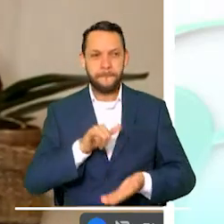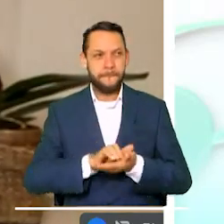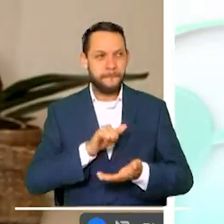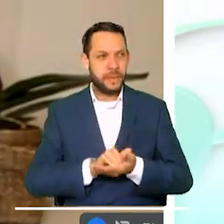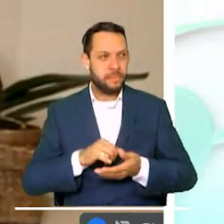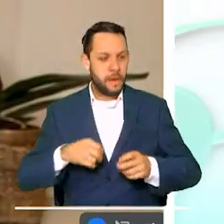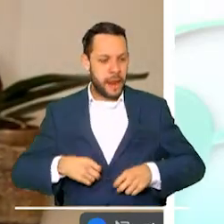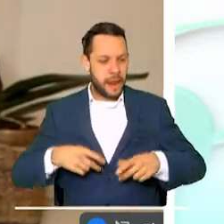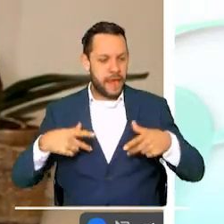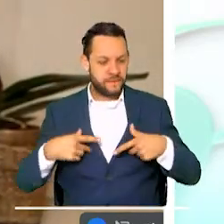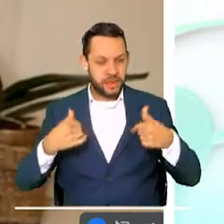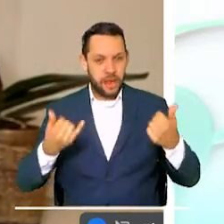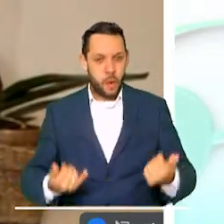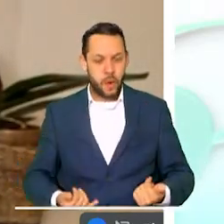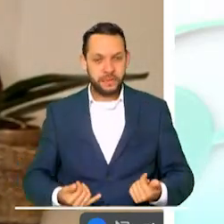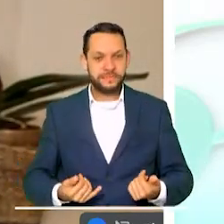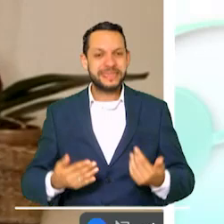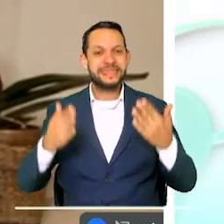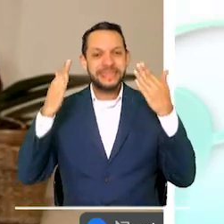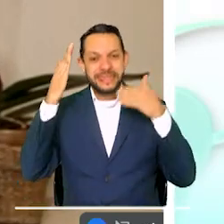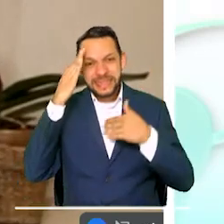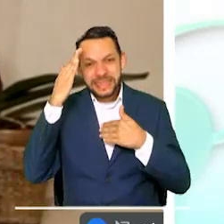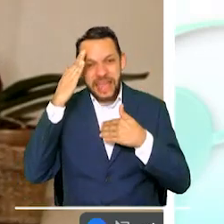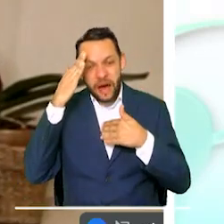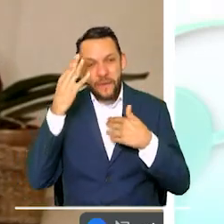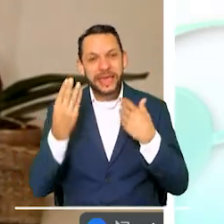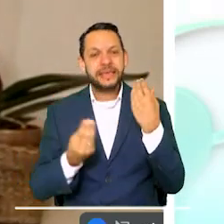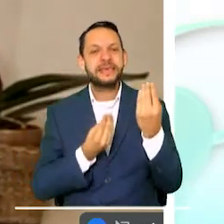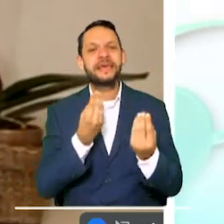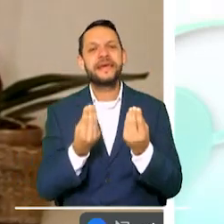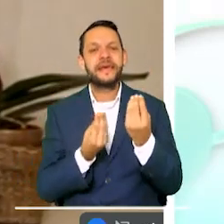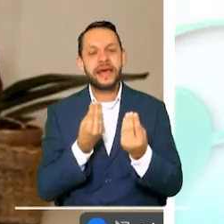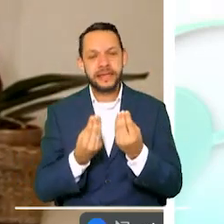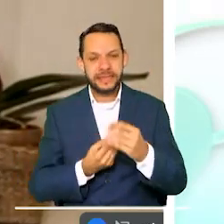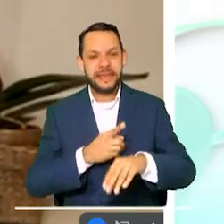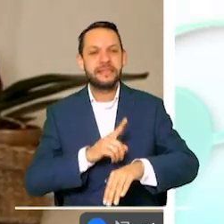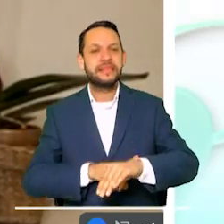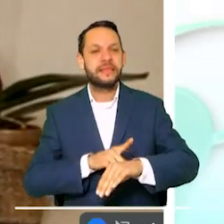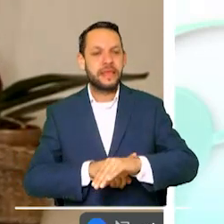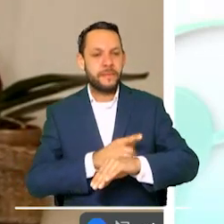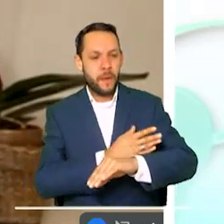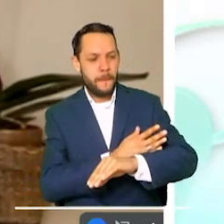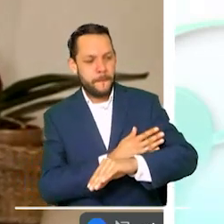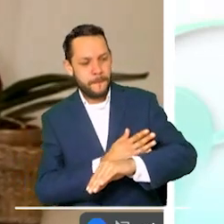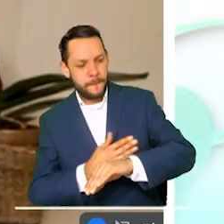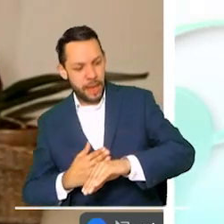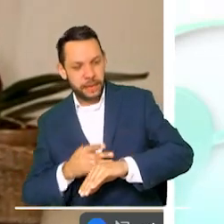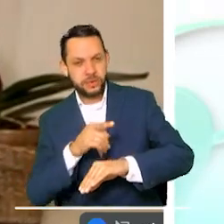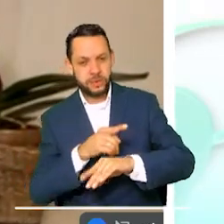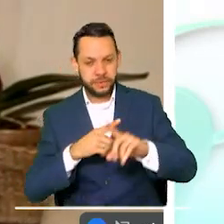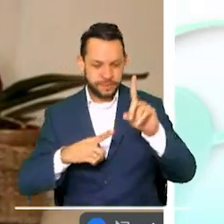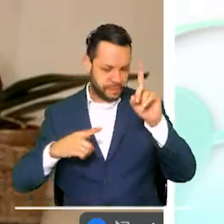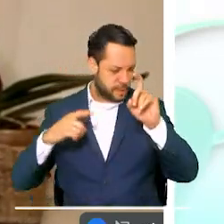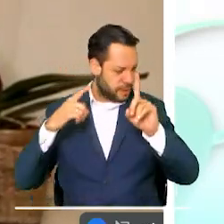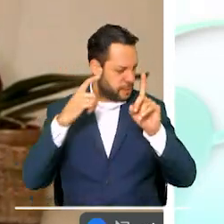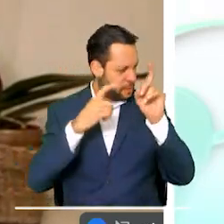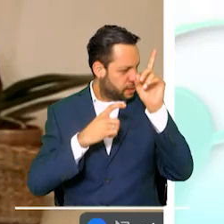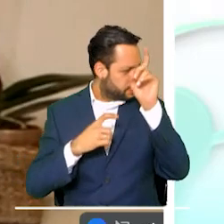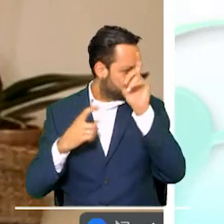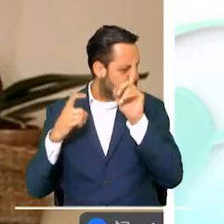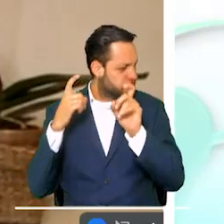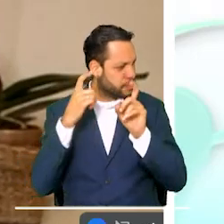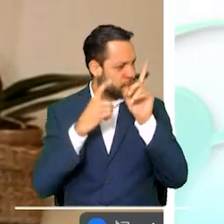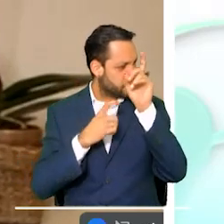y la meditación es una manera de contribuir a ese estado de atención plena que